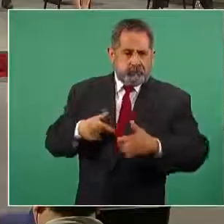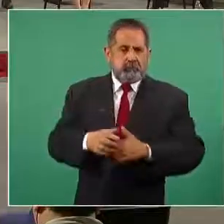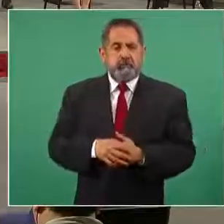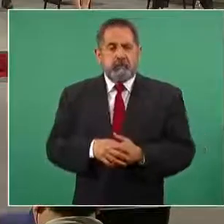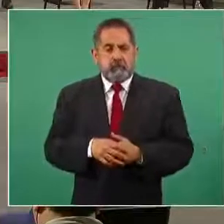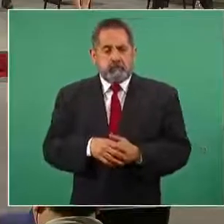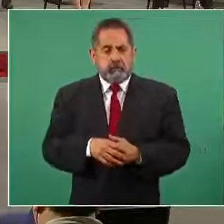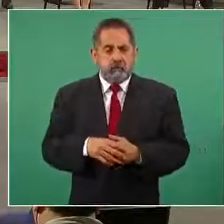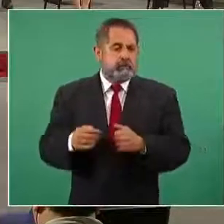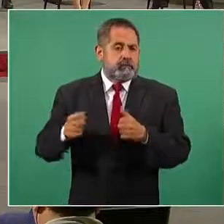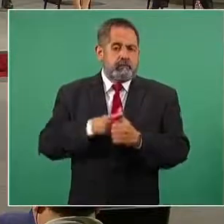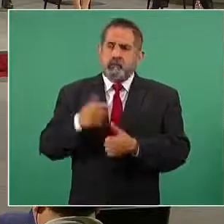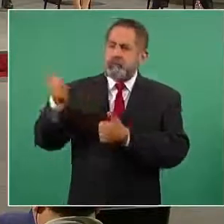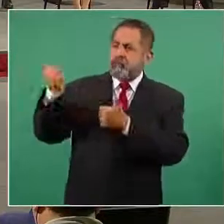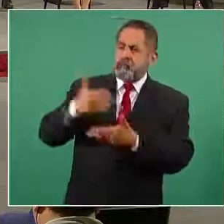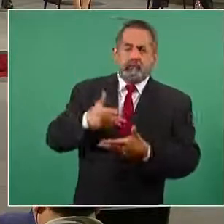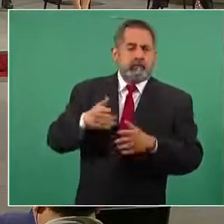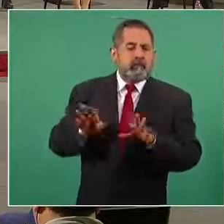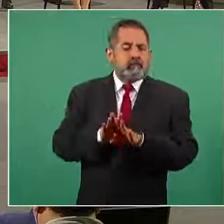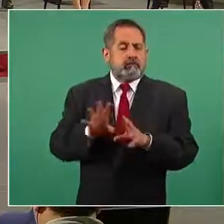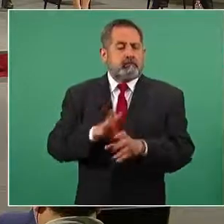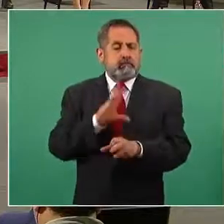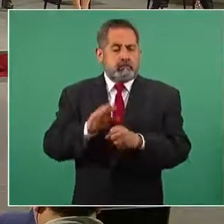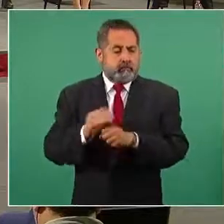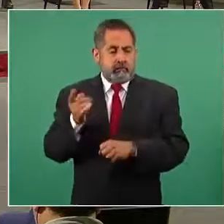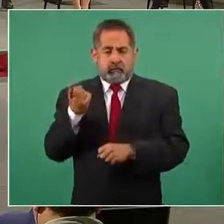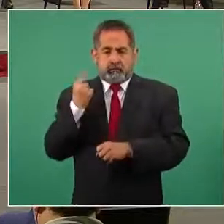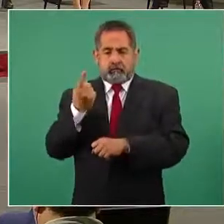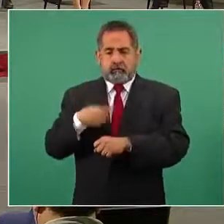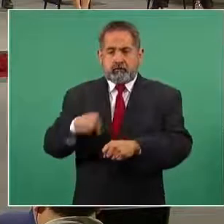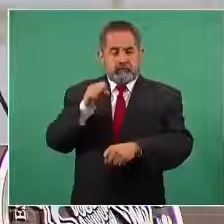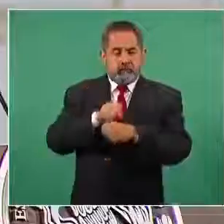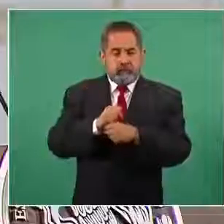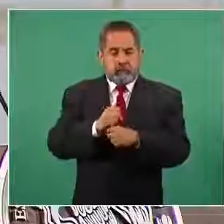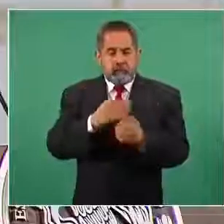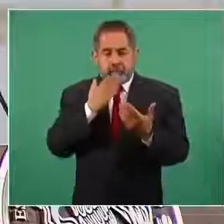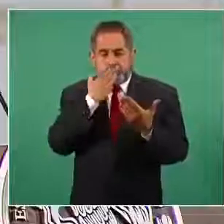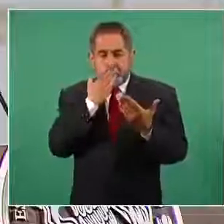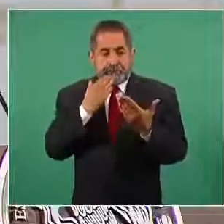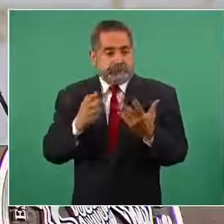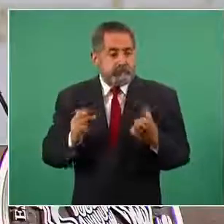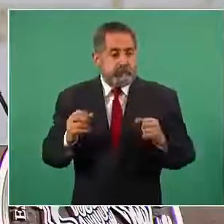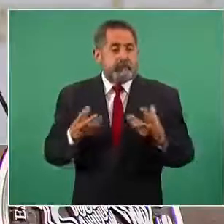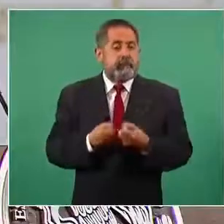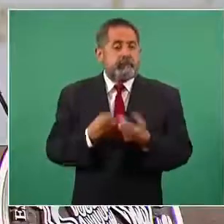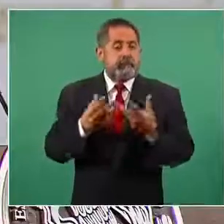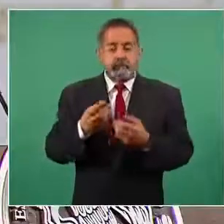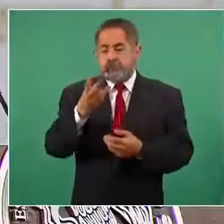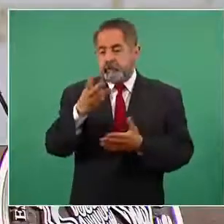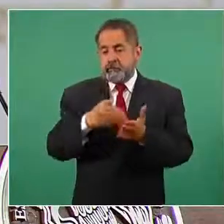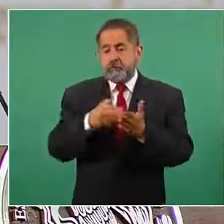arribos de vacunas de la pasada semana, que ascendieron a